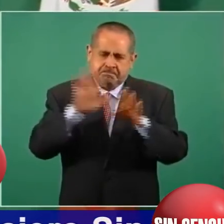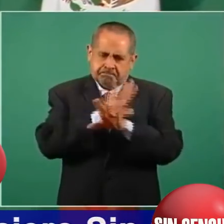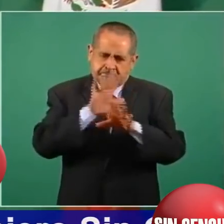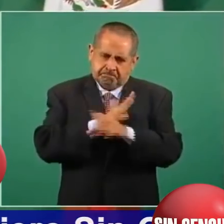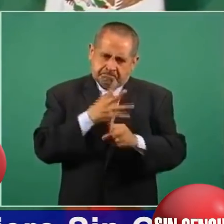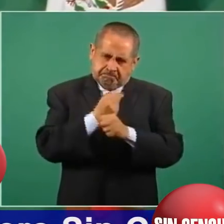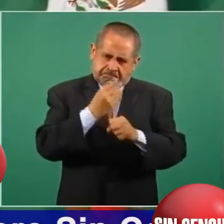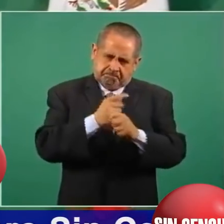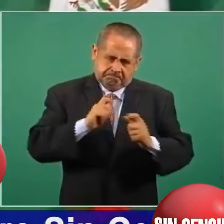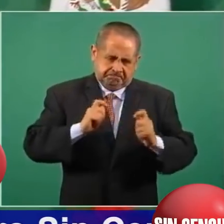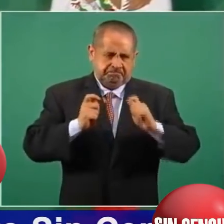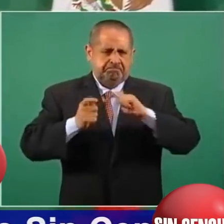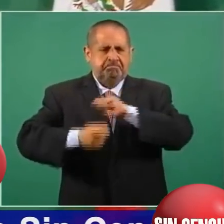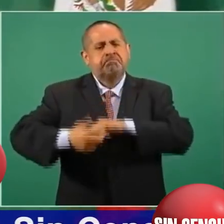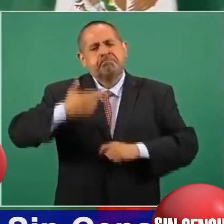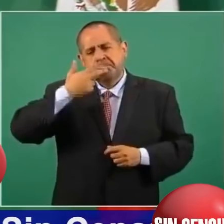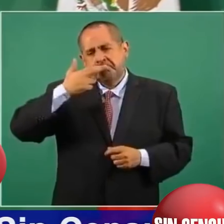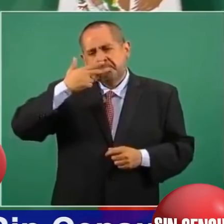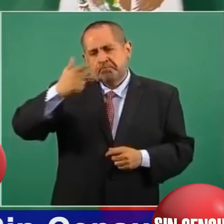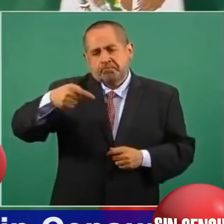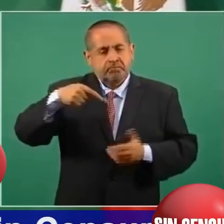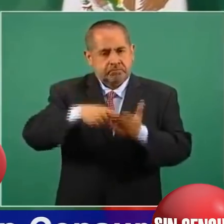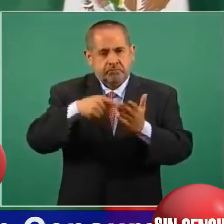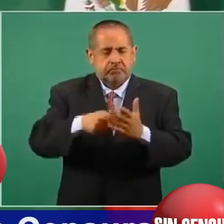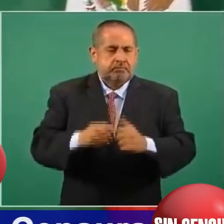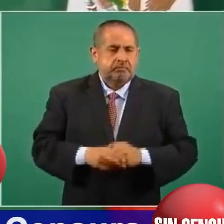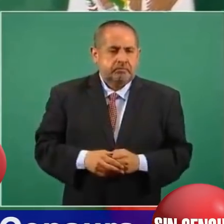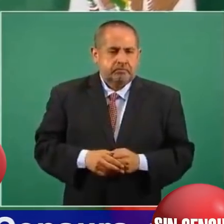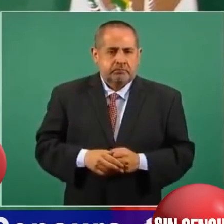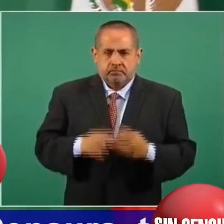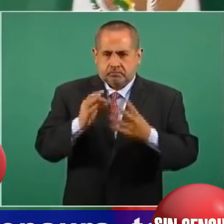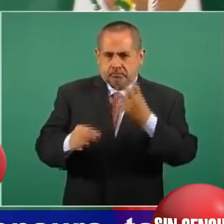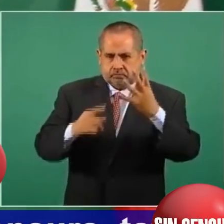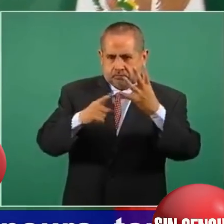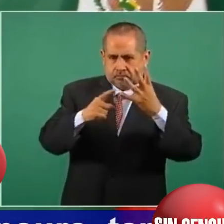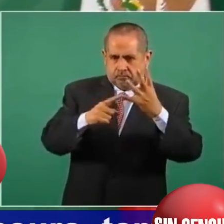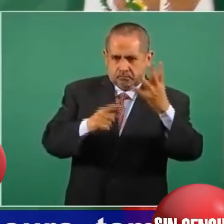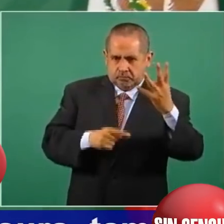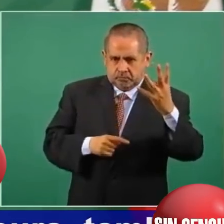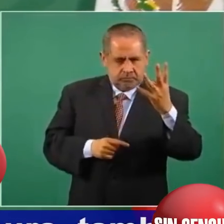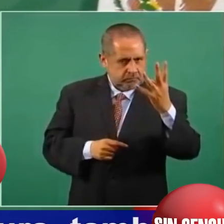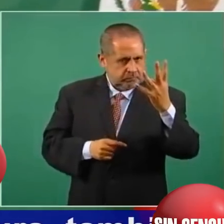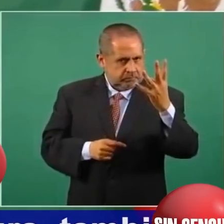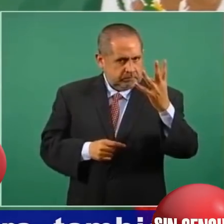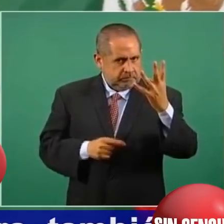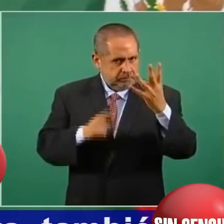los libros de texto. Y 4,